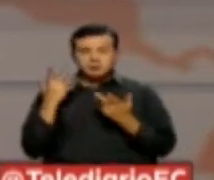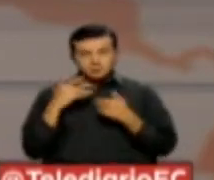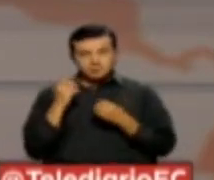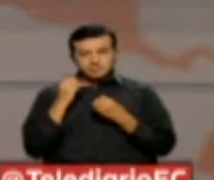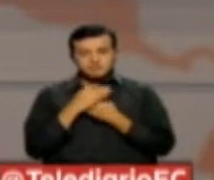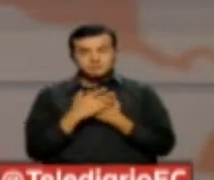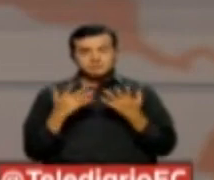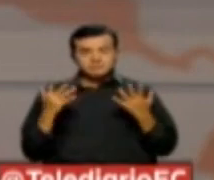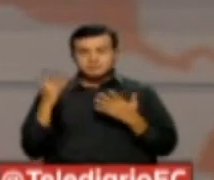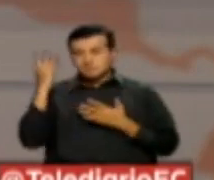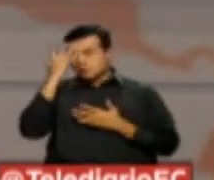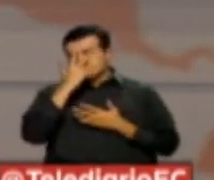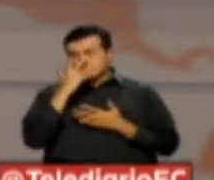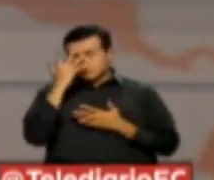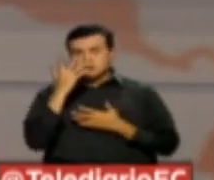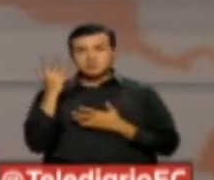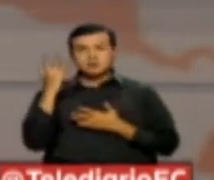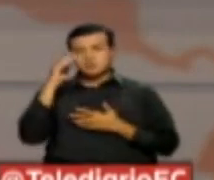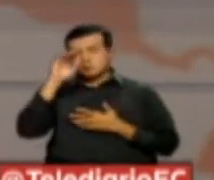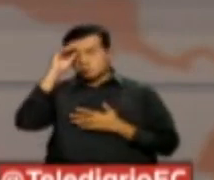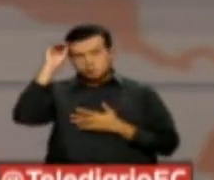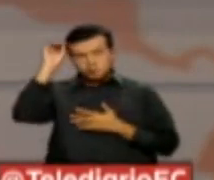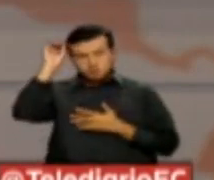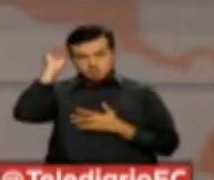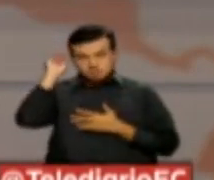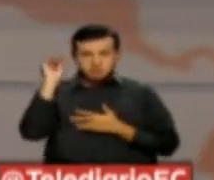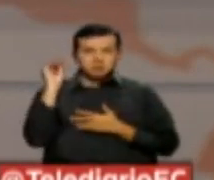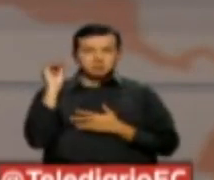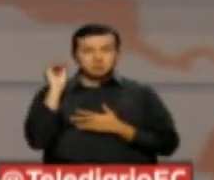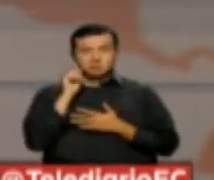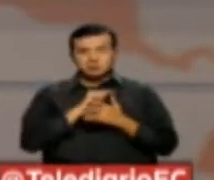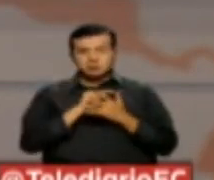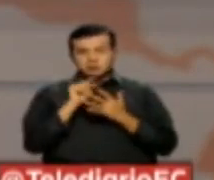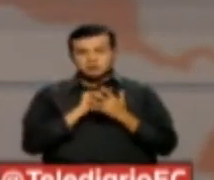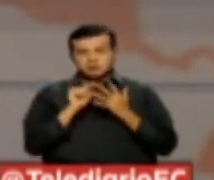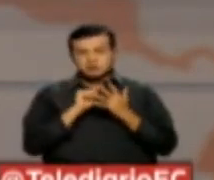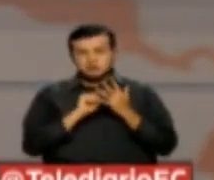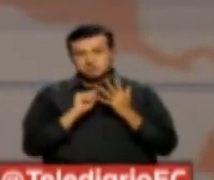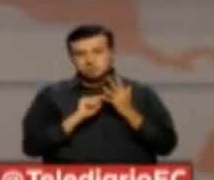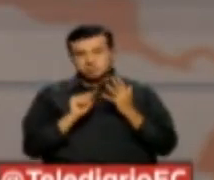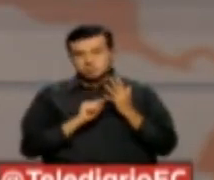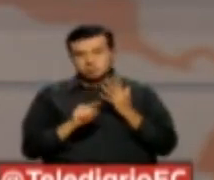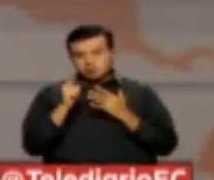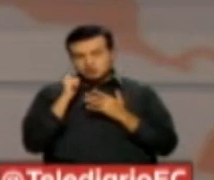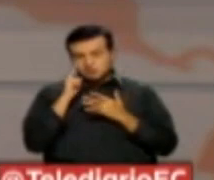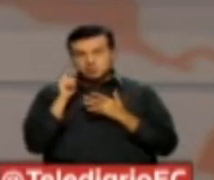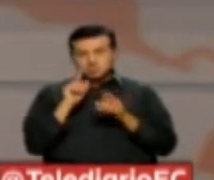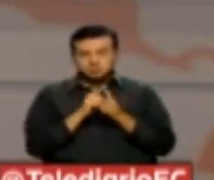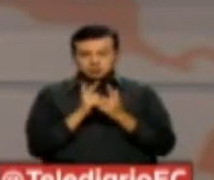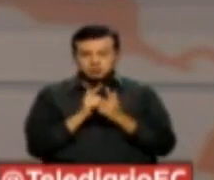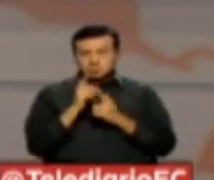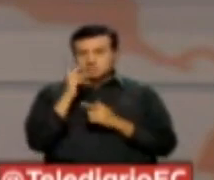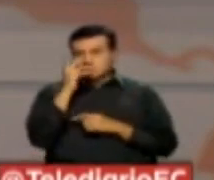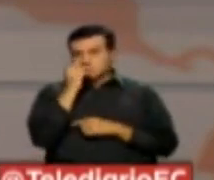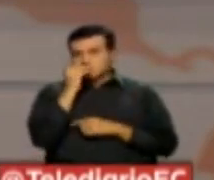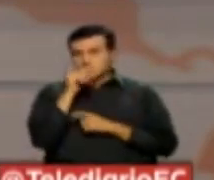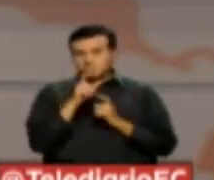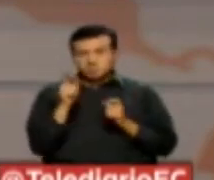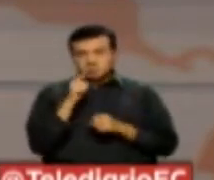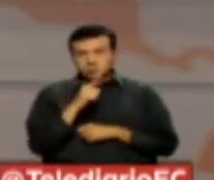en esmeraldas en riobamba entonces hay que hacer que el libro sea atractivo